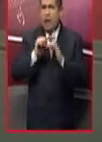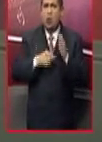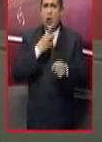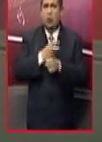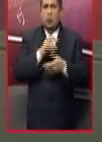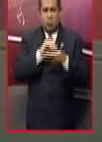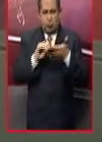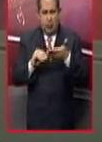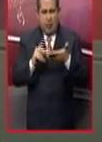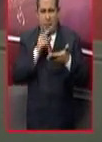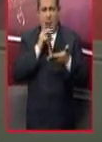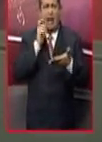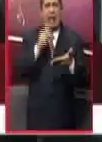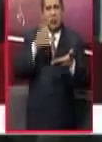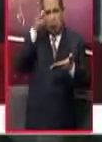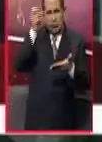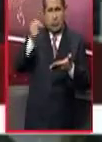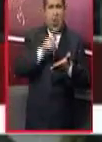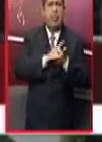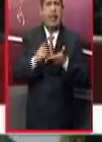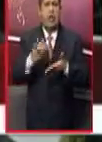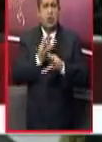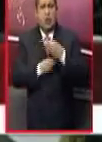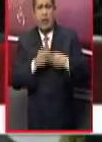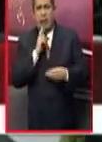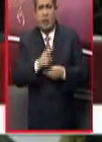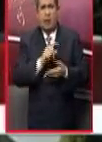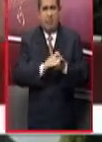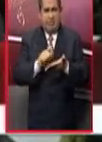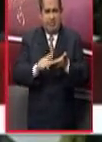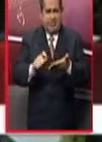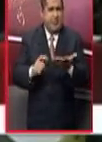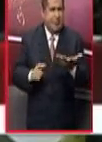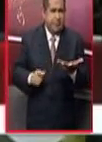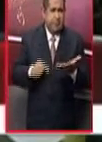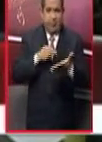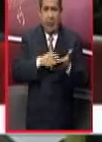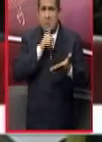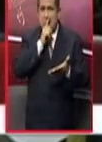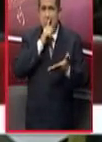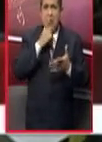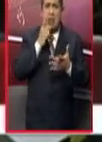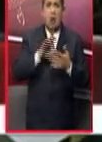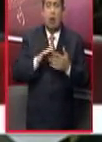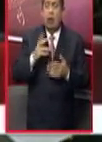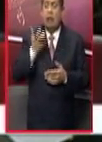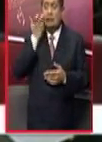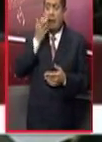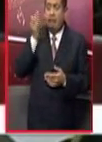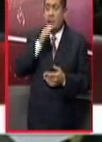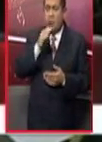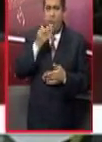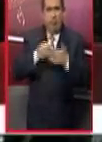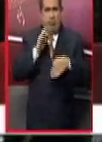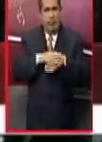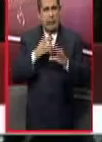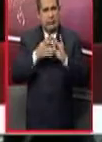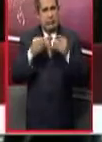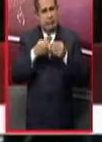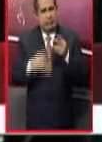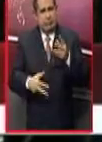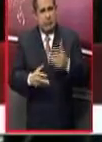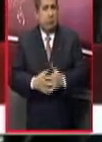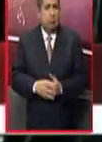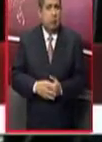con la definición del derecho de réplica, ya que la minuta, dijo, solo contempla otorgar este derecho cuando sea por hechos inexactos o falsos. O sea, no